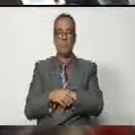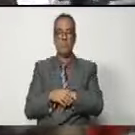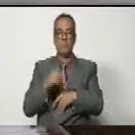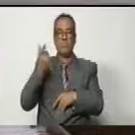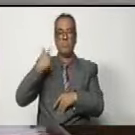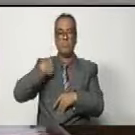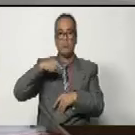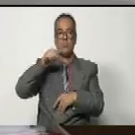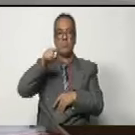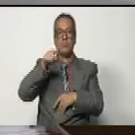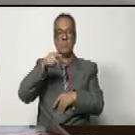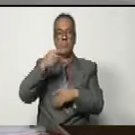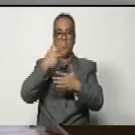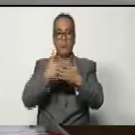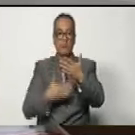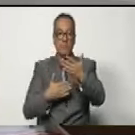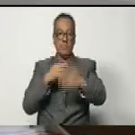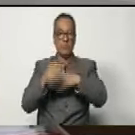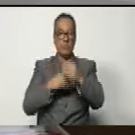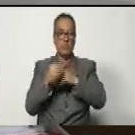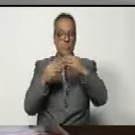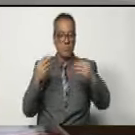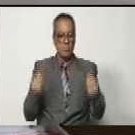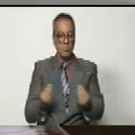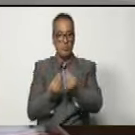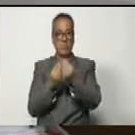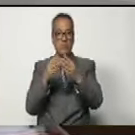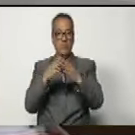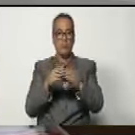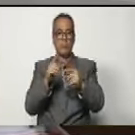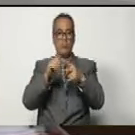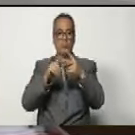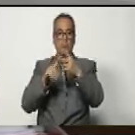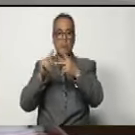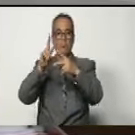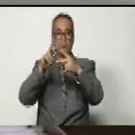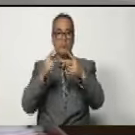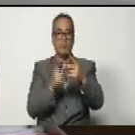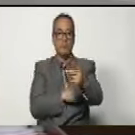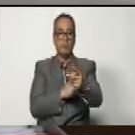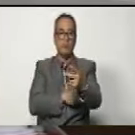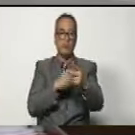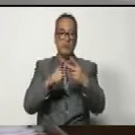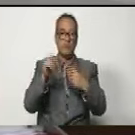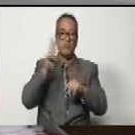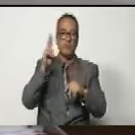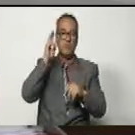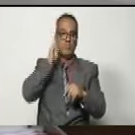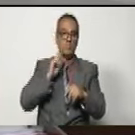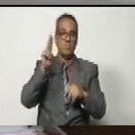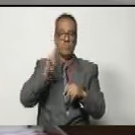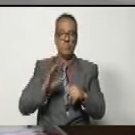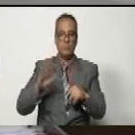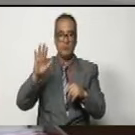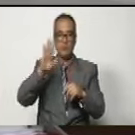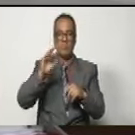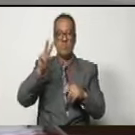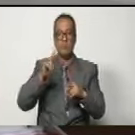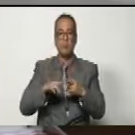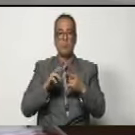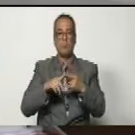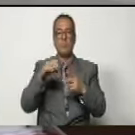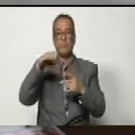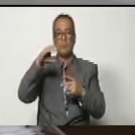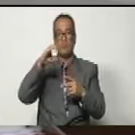Existe una programación que están llevando conjuntamente ambas cancillerías hermanas, la Cancillería de la República Bolivariana de Venezuela y